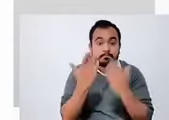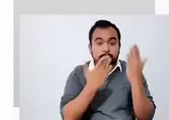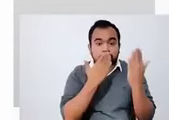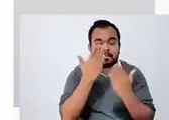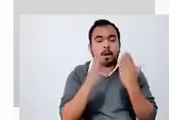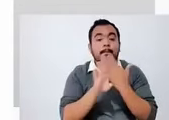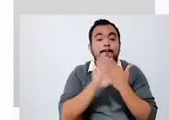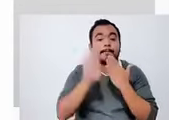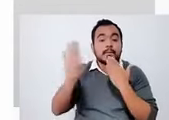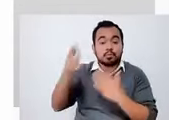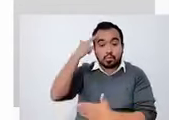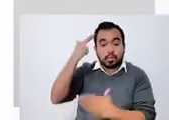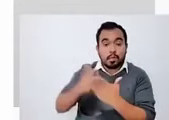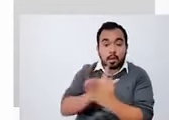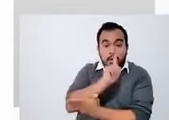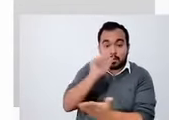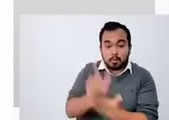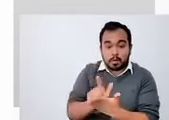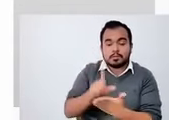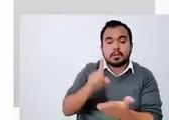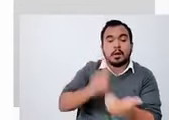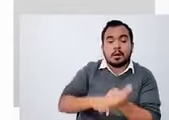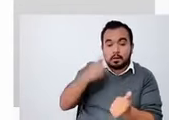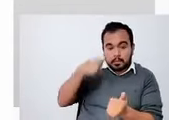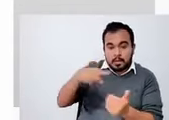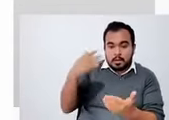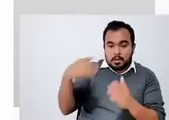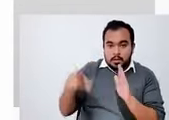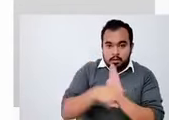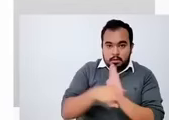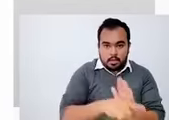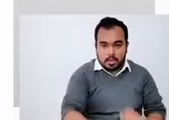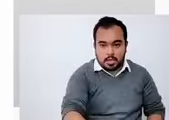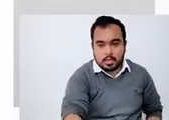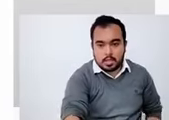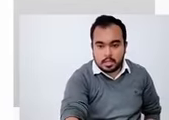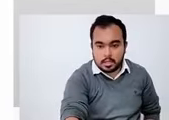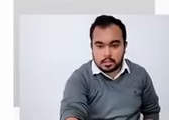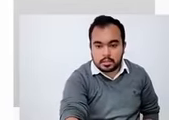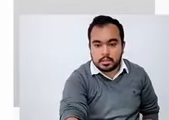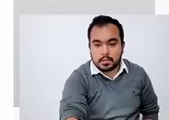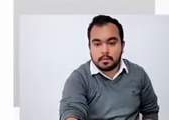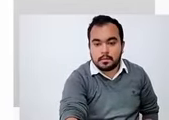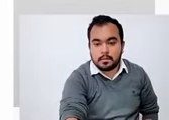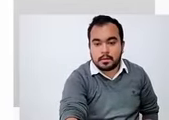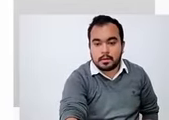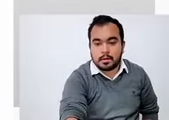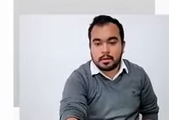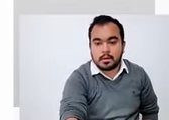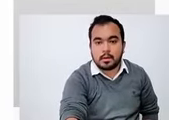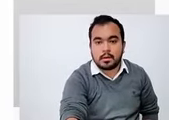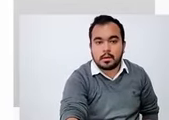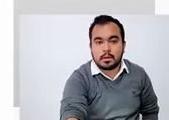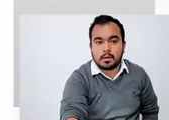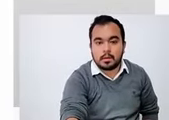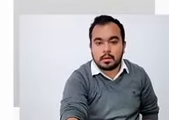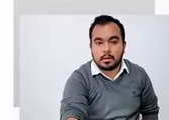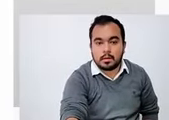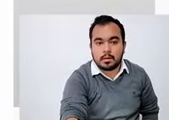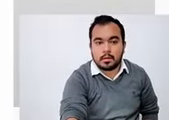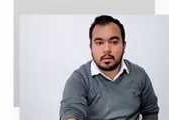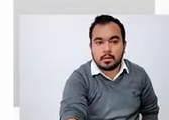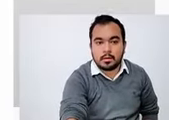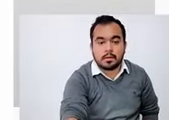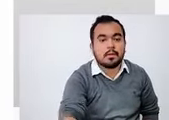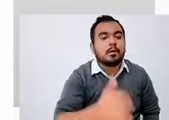mediante prevención especial negativa suelen adolecer de un error fundamental que ha marrado todos los estudios que se han hecho